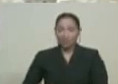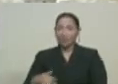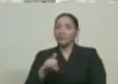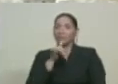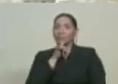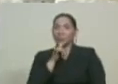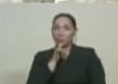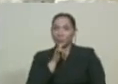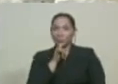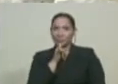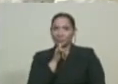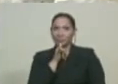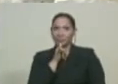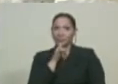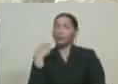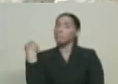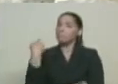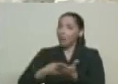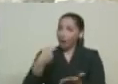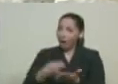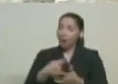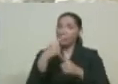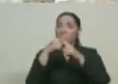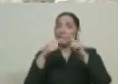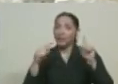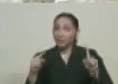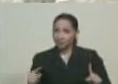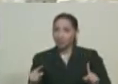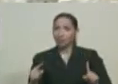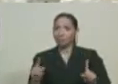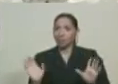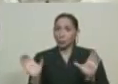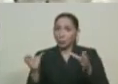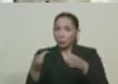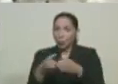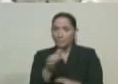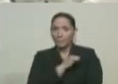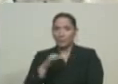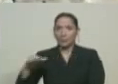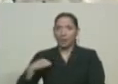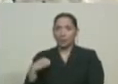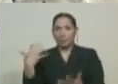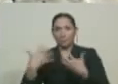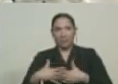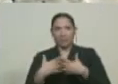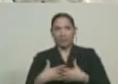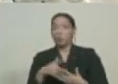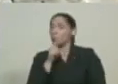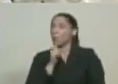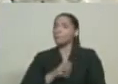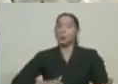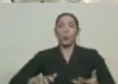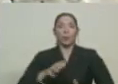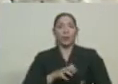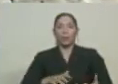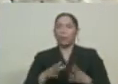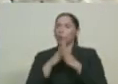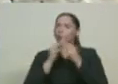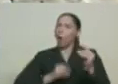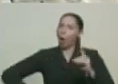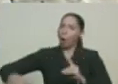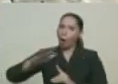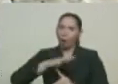ha dicho que él va a pagar el diferencial al sector privado para que no haya excusa. Todo el sector privado